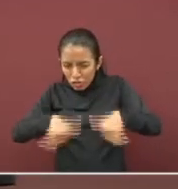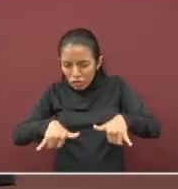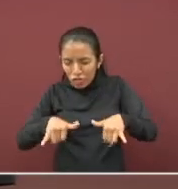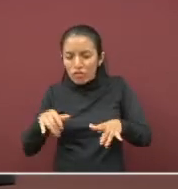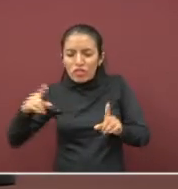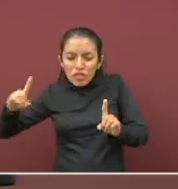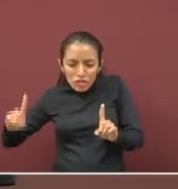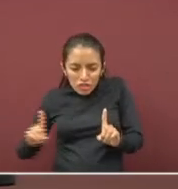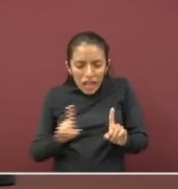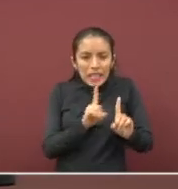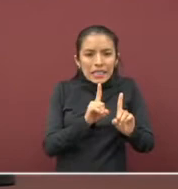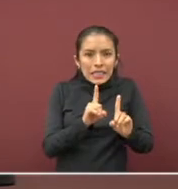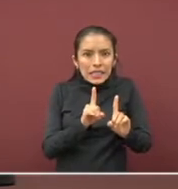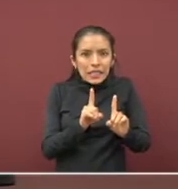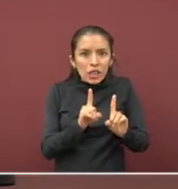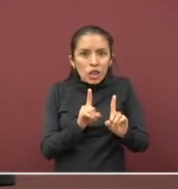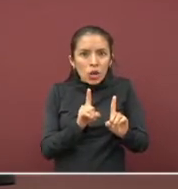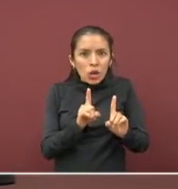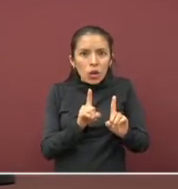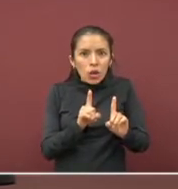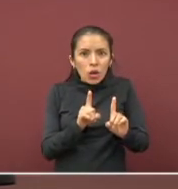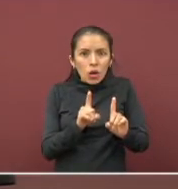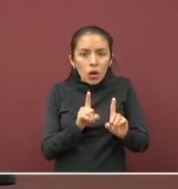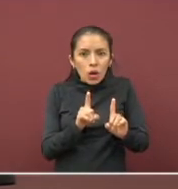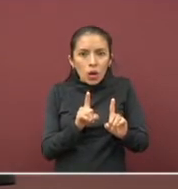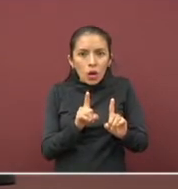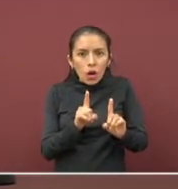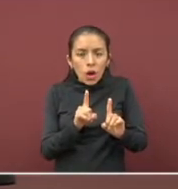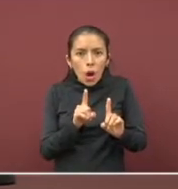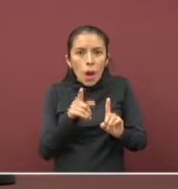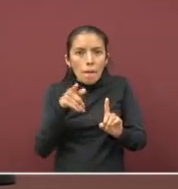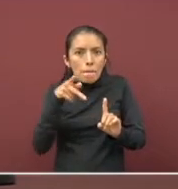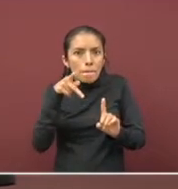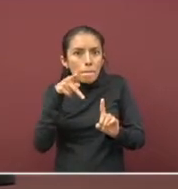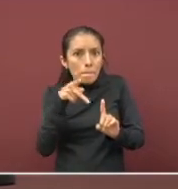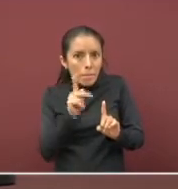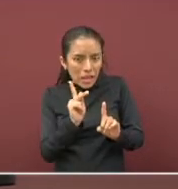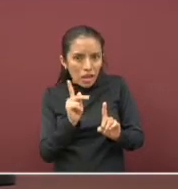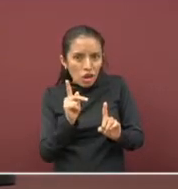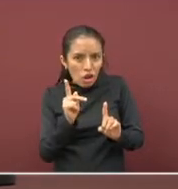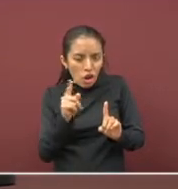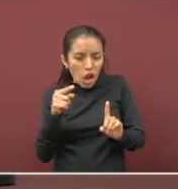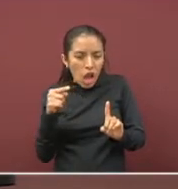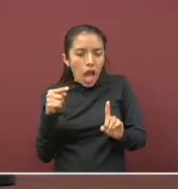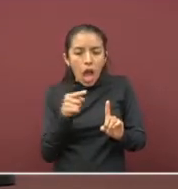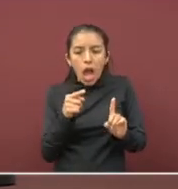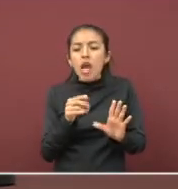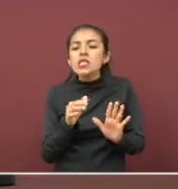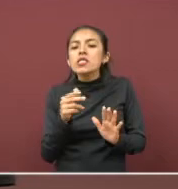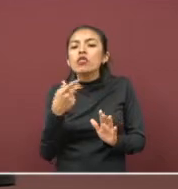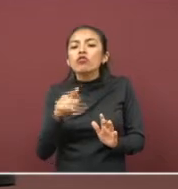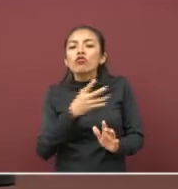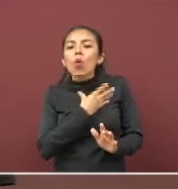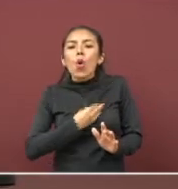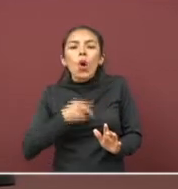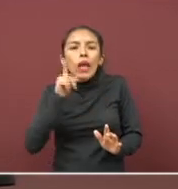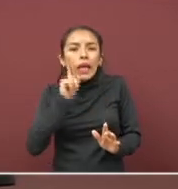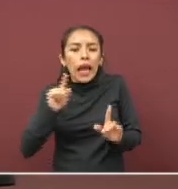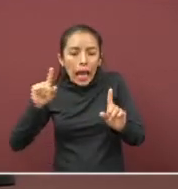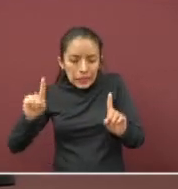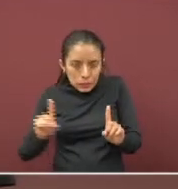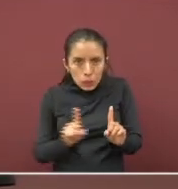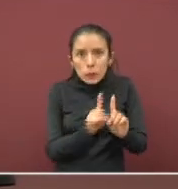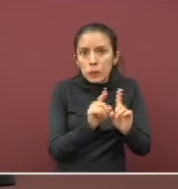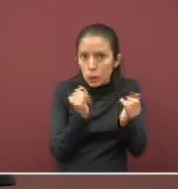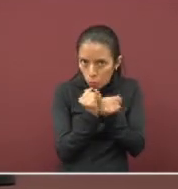para protegerla y solo dejó a la hija inmediatamente de regreso